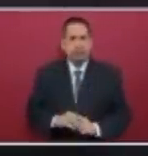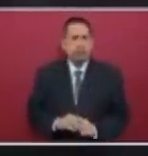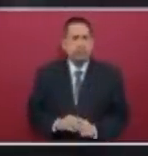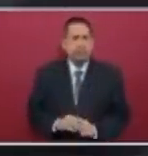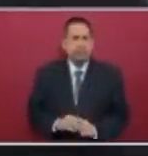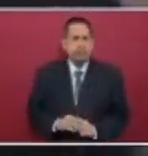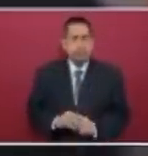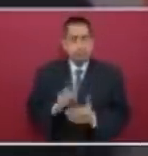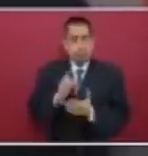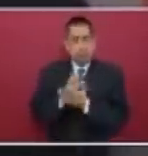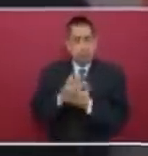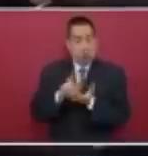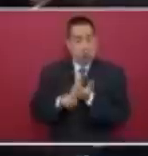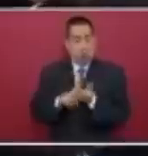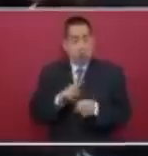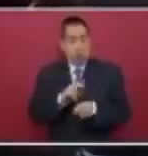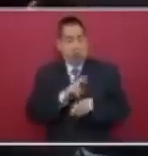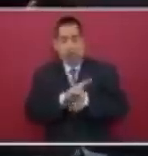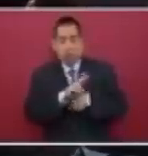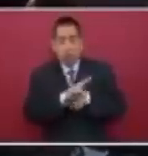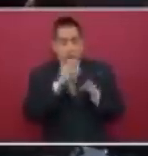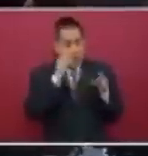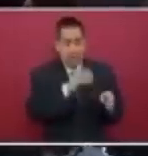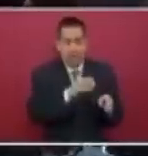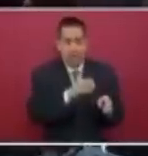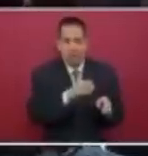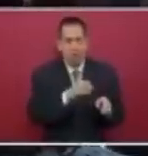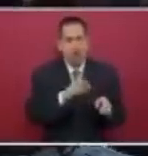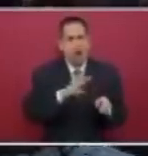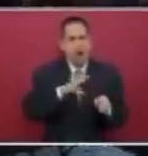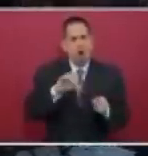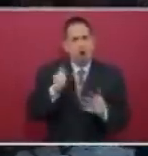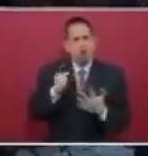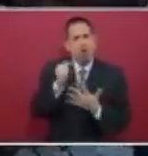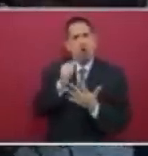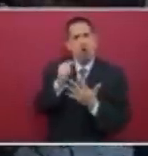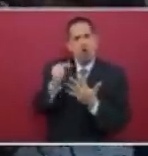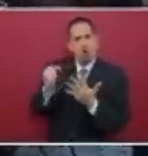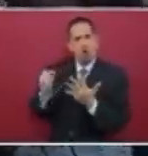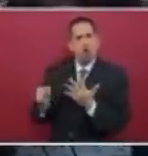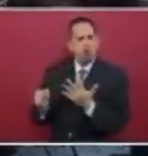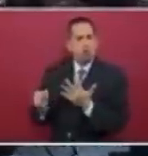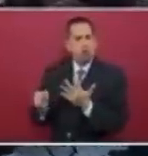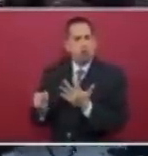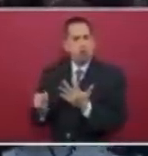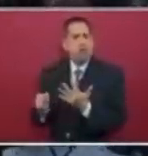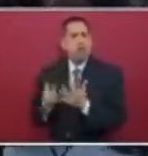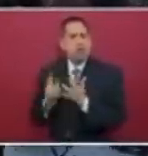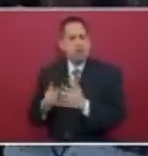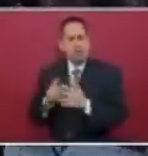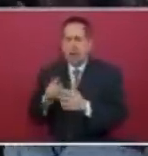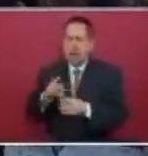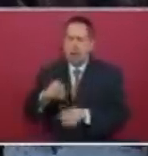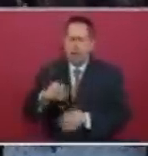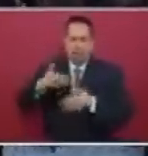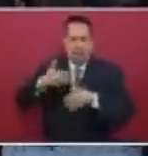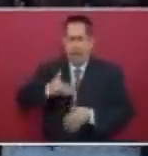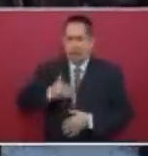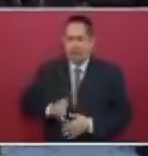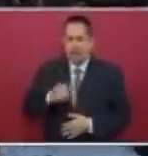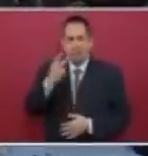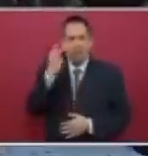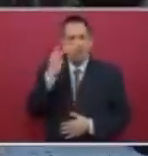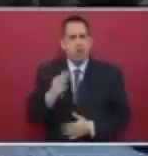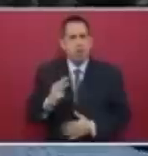no sólo tenemos este tema de venezuela desde luego ya fijamos una postura